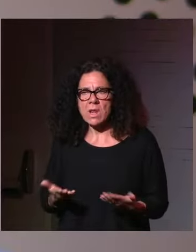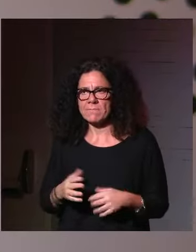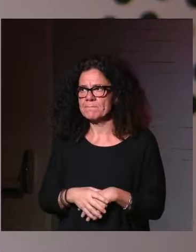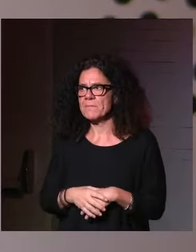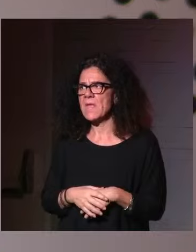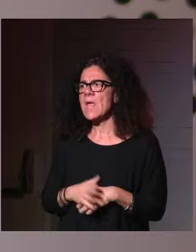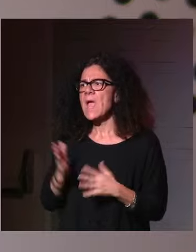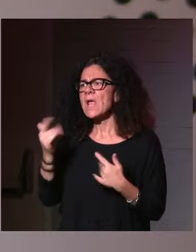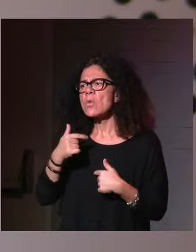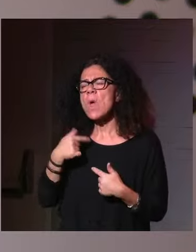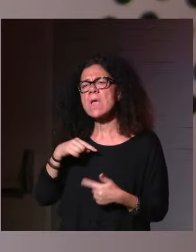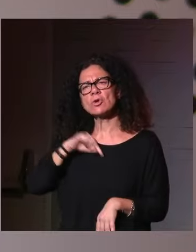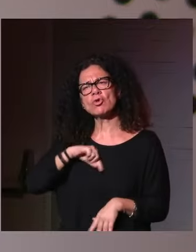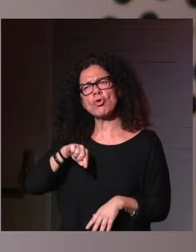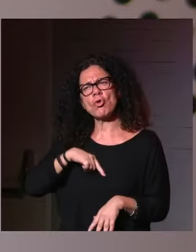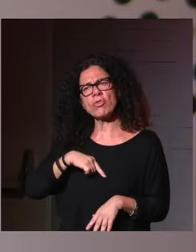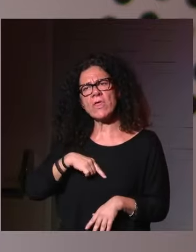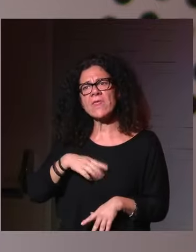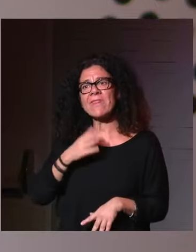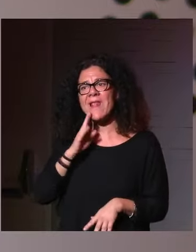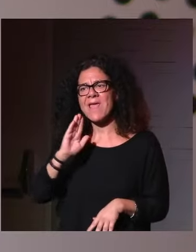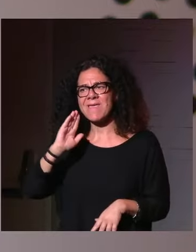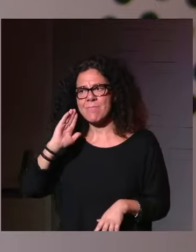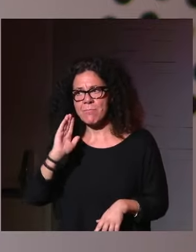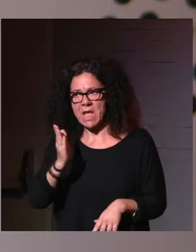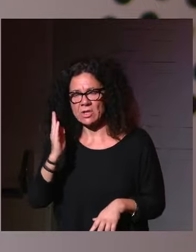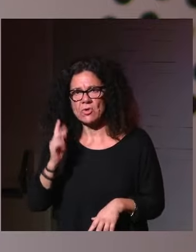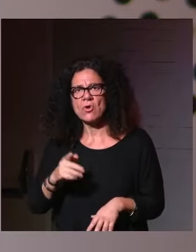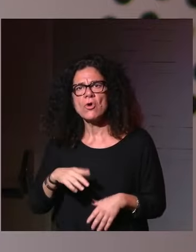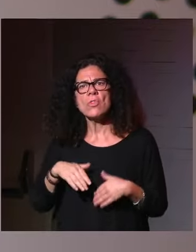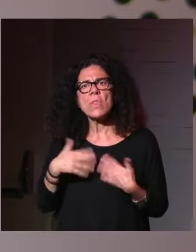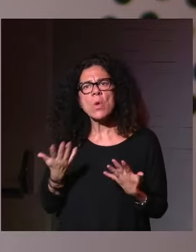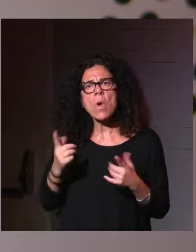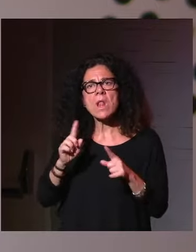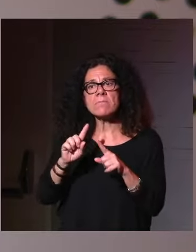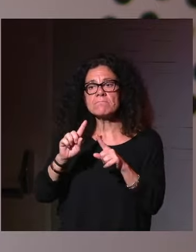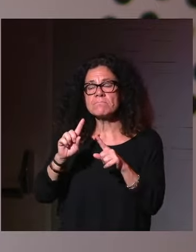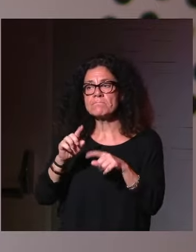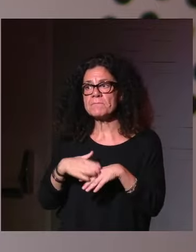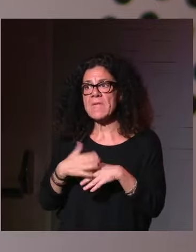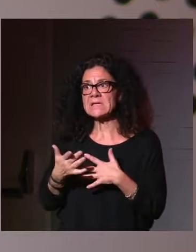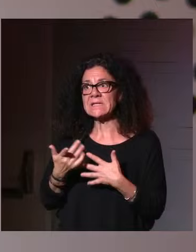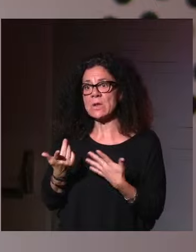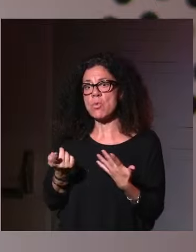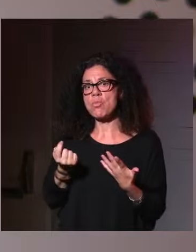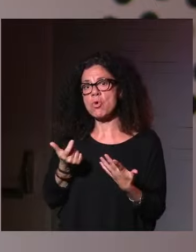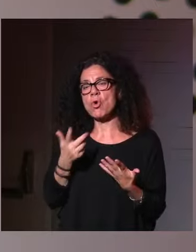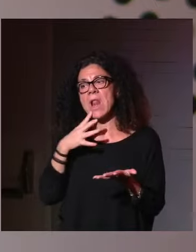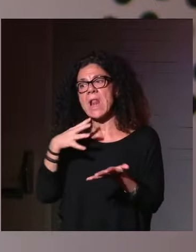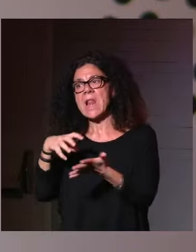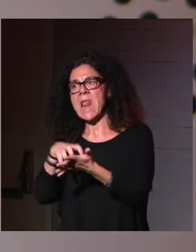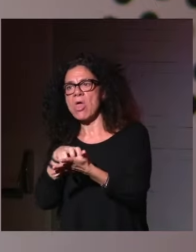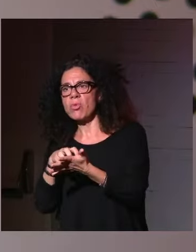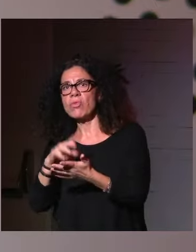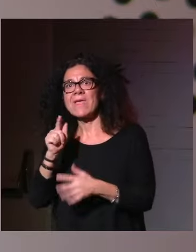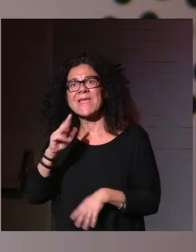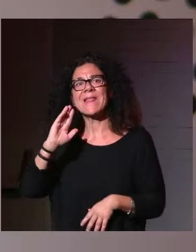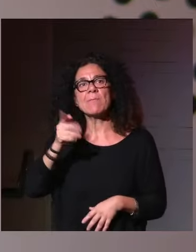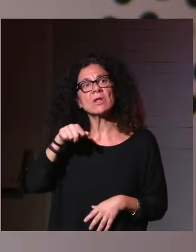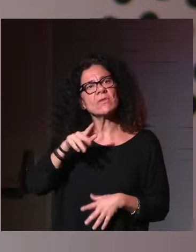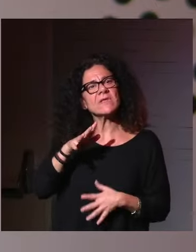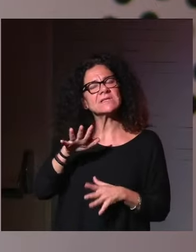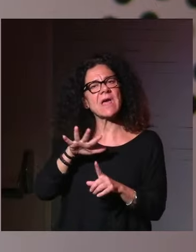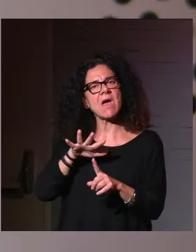hay conciencia suficiente del impacto de de cuál está siendo un poco la envergadura y el impacto de esta